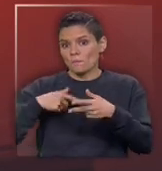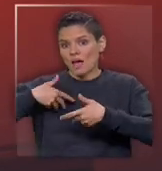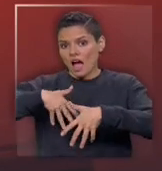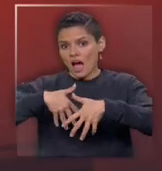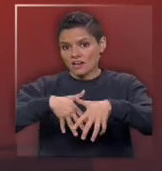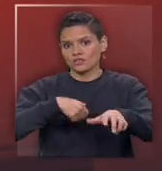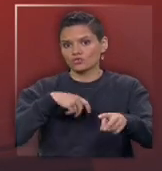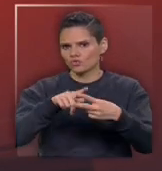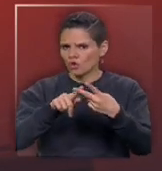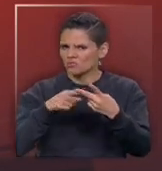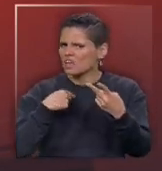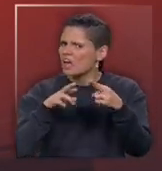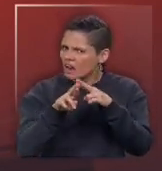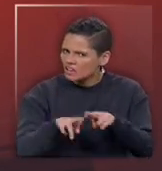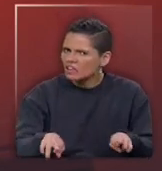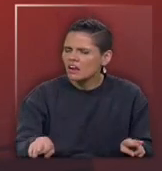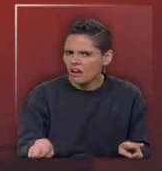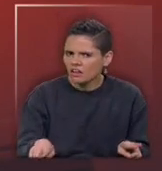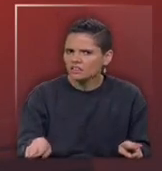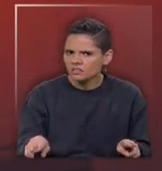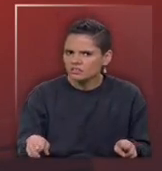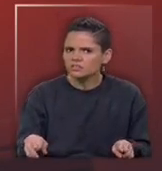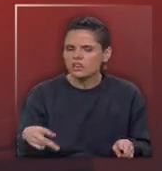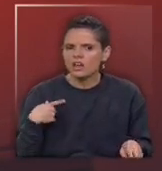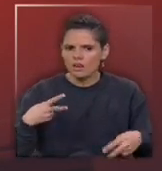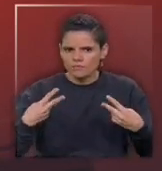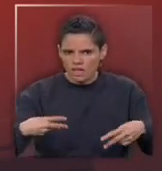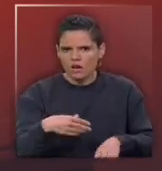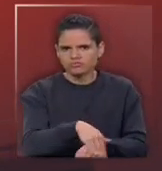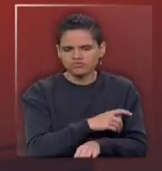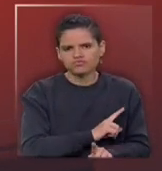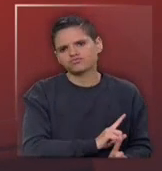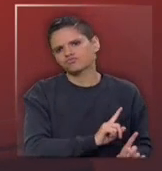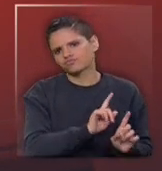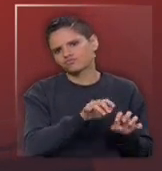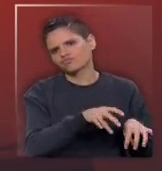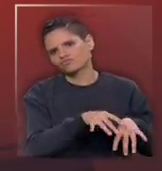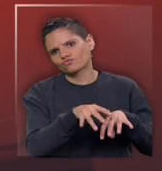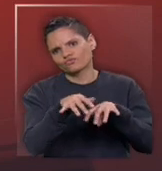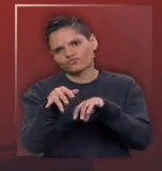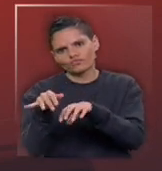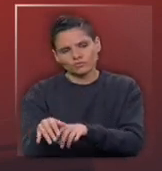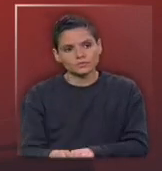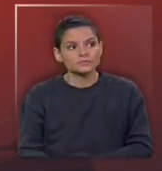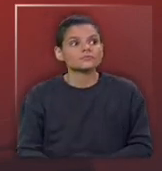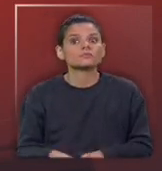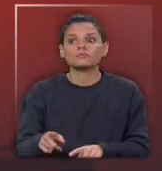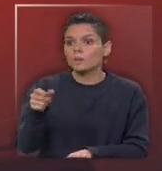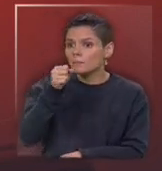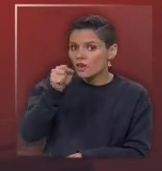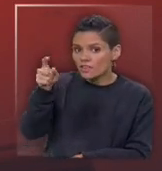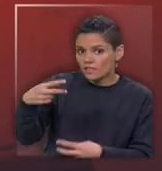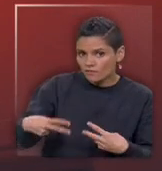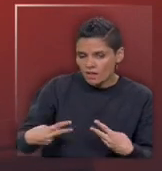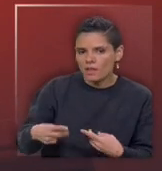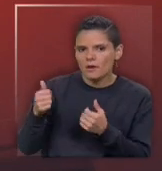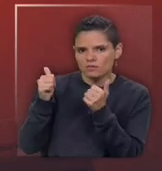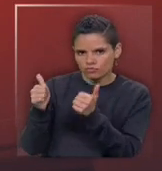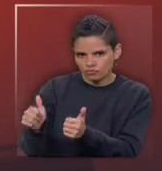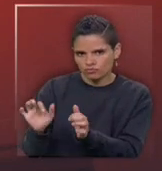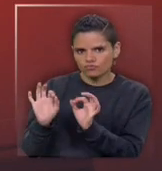absolutamente tranquilas a través de las calles de la ciudad. Jardín. Marcelo Álvarez con la información en Viña del